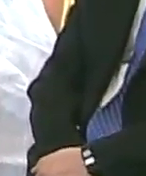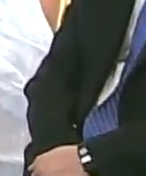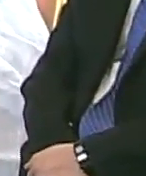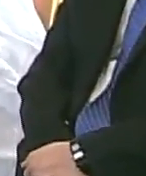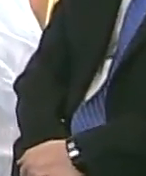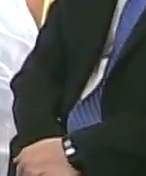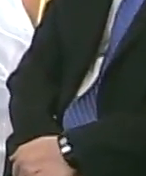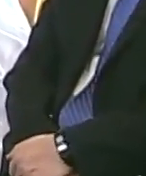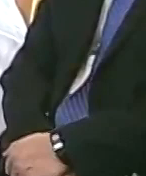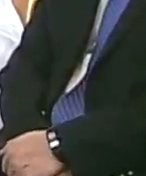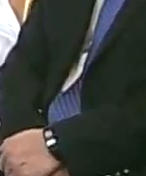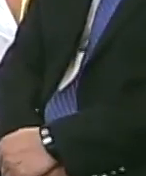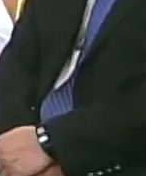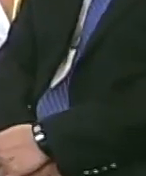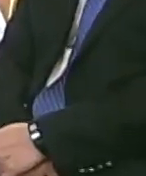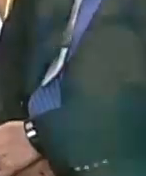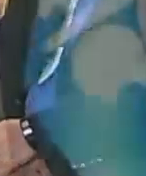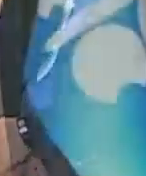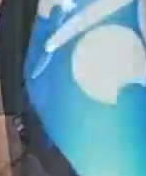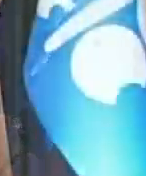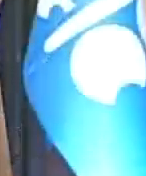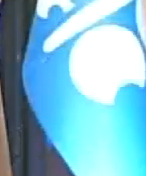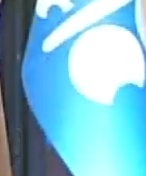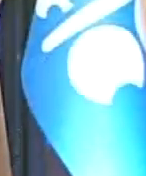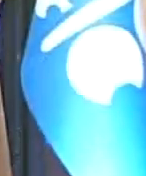compañero profesor y amigo